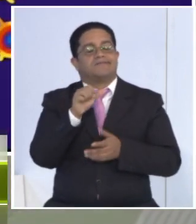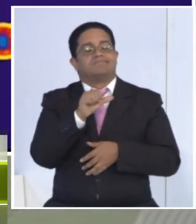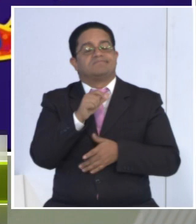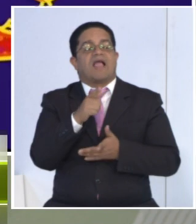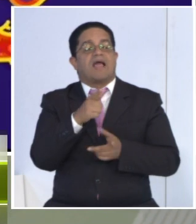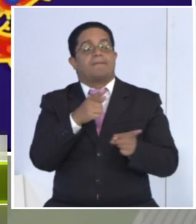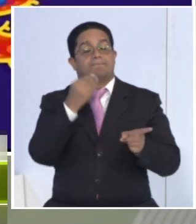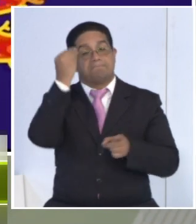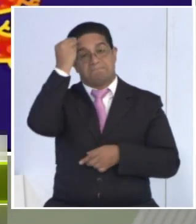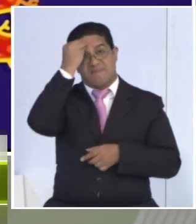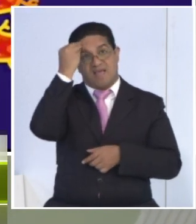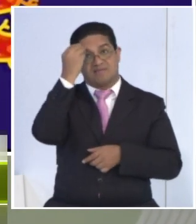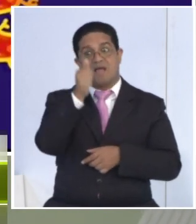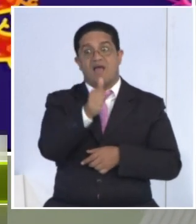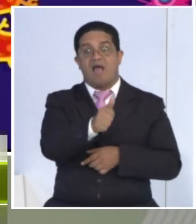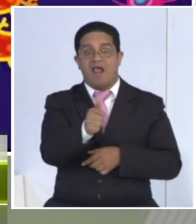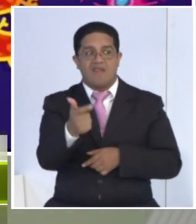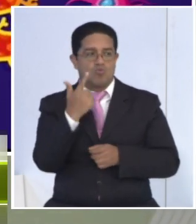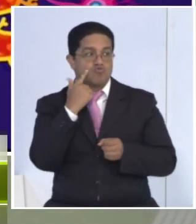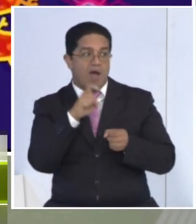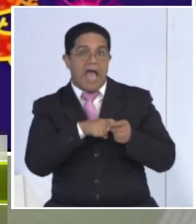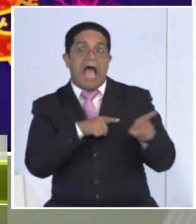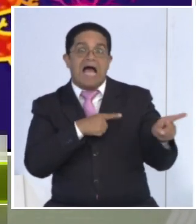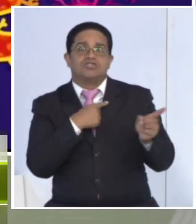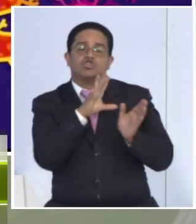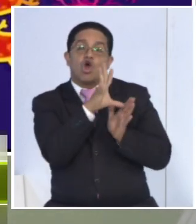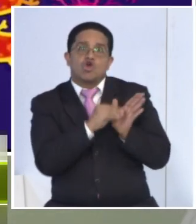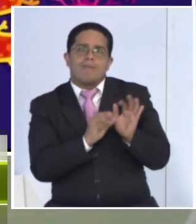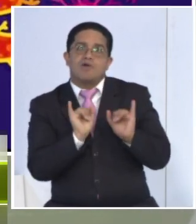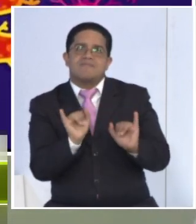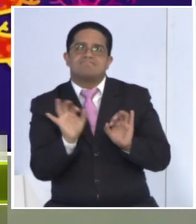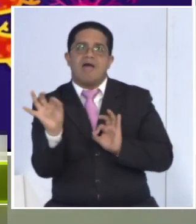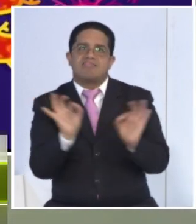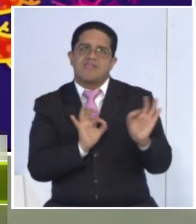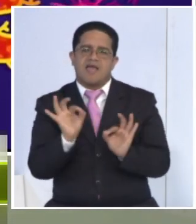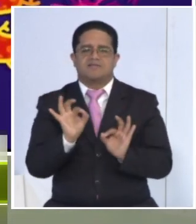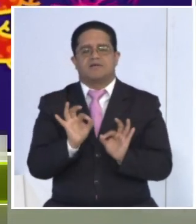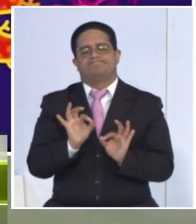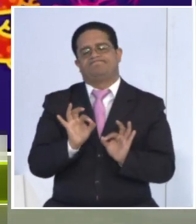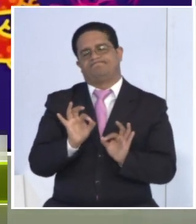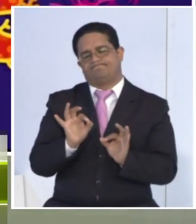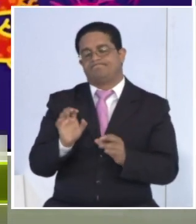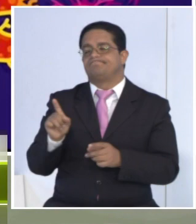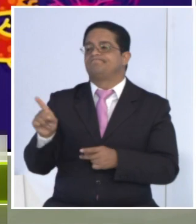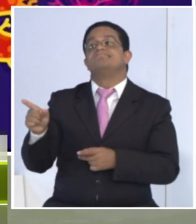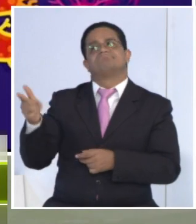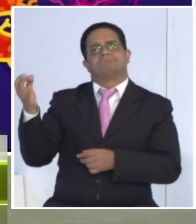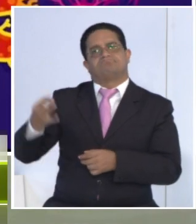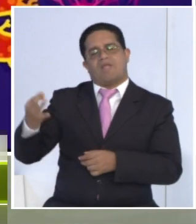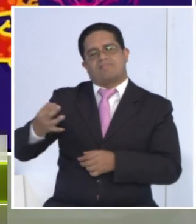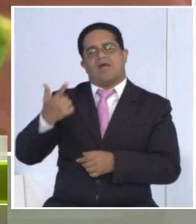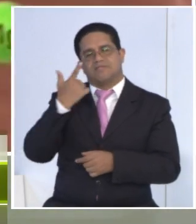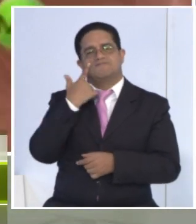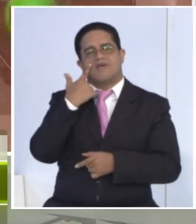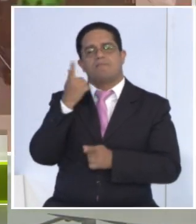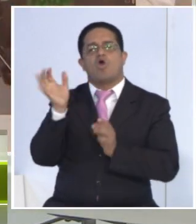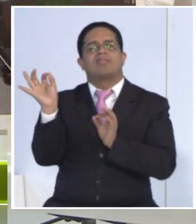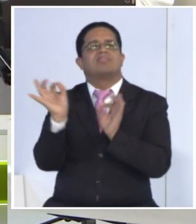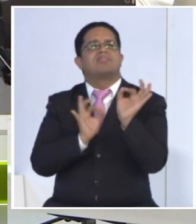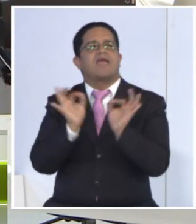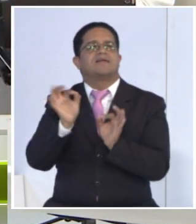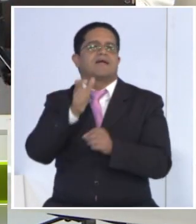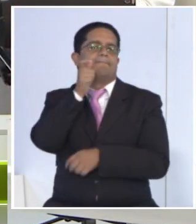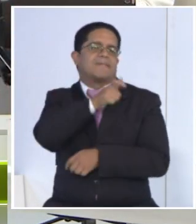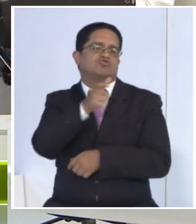automatizada y cada paciente es un mundo que hay que individualizar. Por supuesto, vemos dietas extremas a través de redes sociales, aquellos